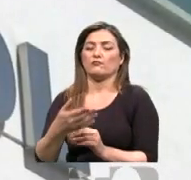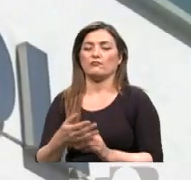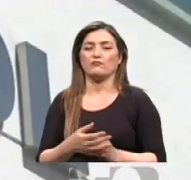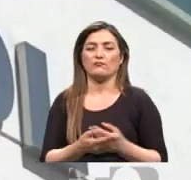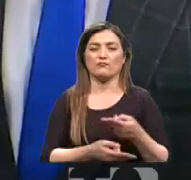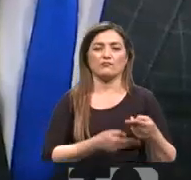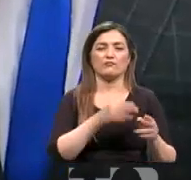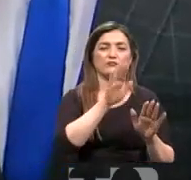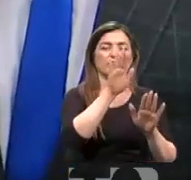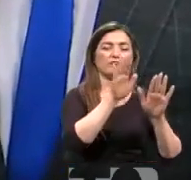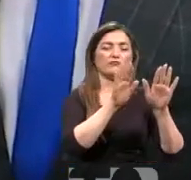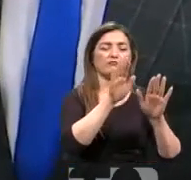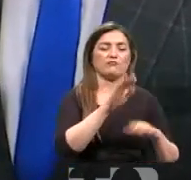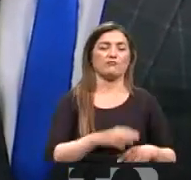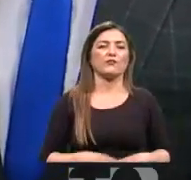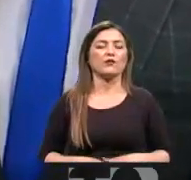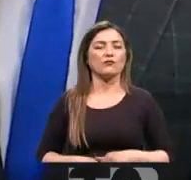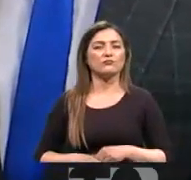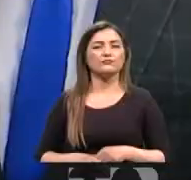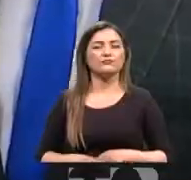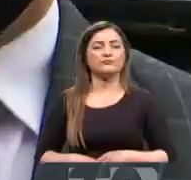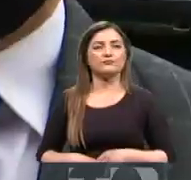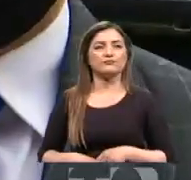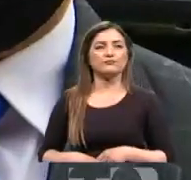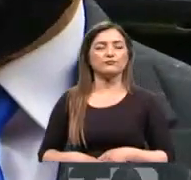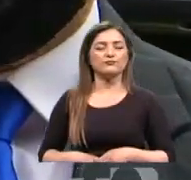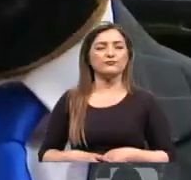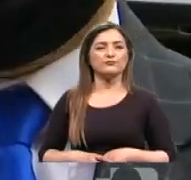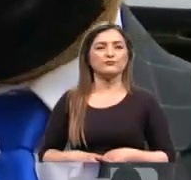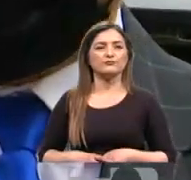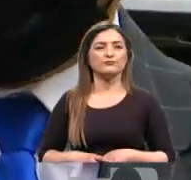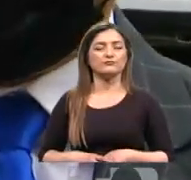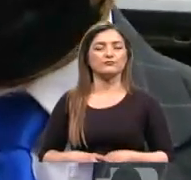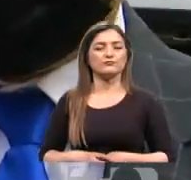de valores. En Guayaquil, Carlos Acoto, 24 horas.